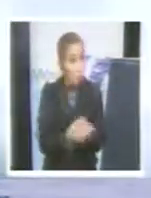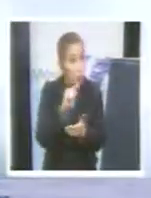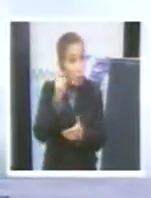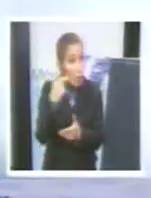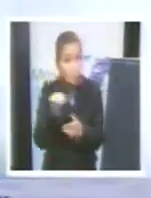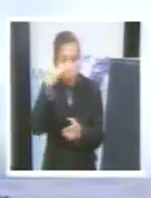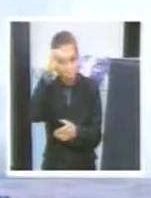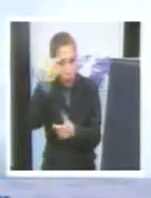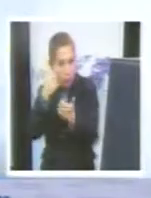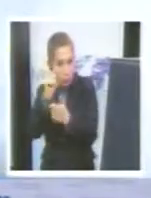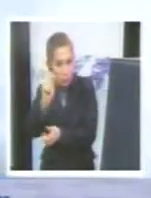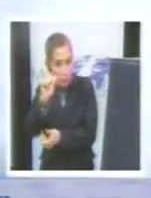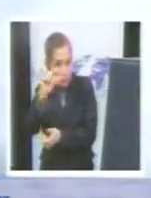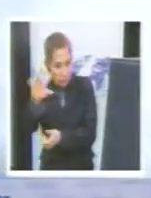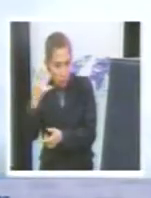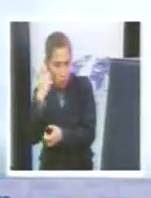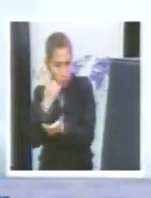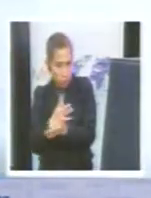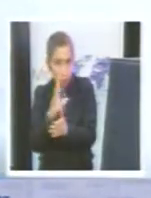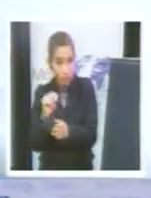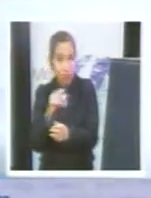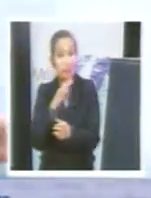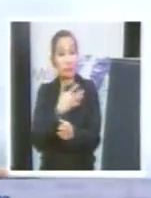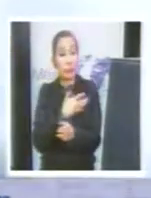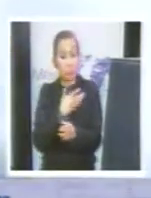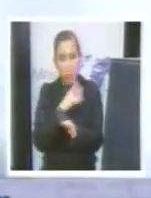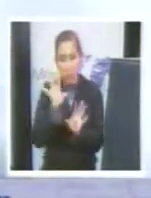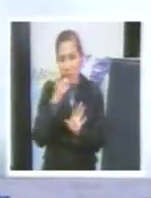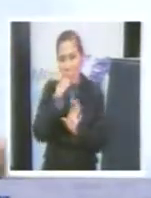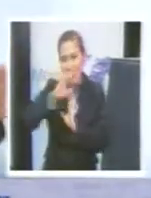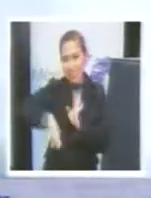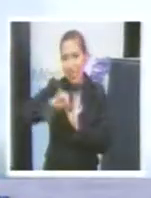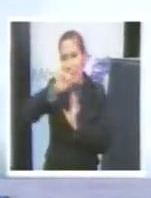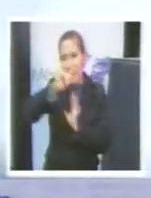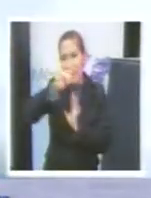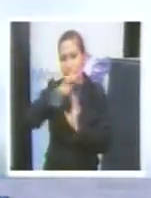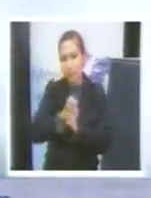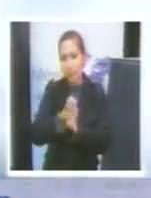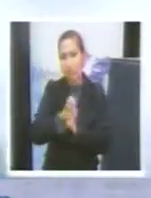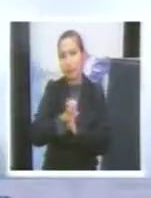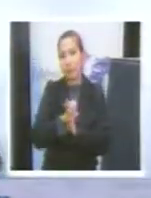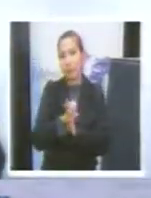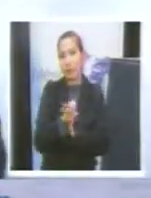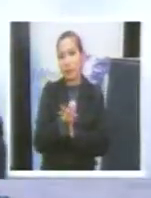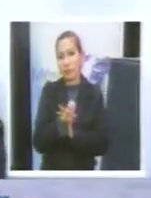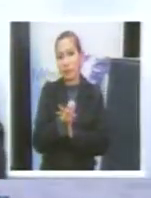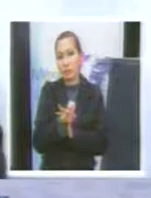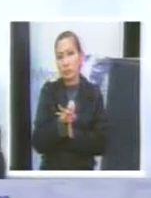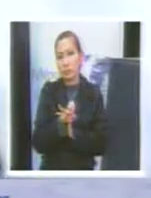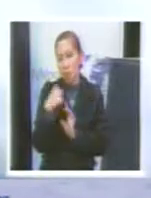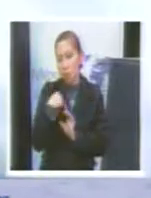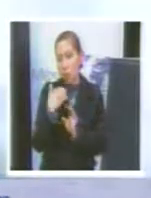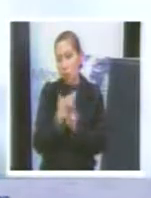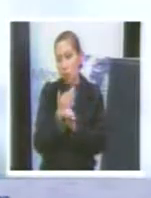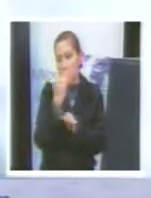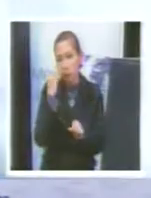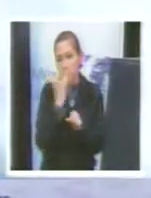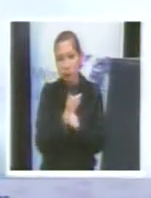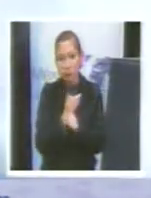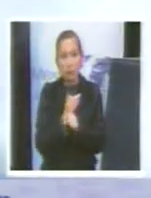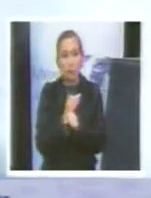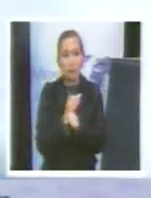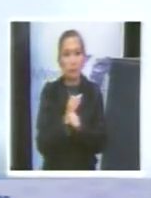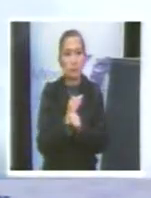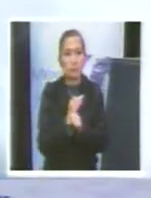tenemos un tratado de libre comercio, que como ya lo dijo Jaime, y soy lo suficientemente